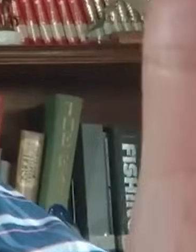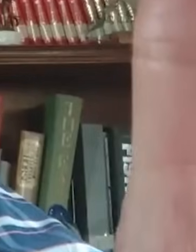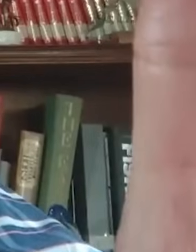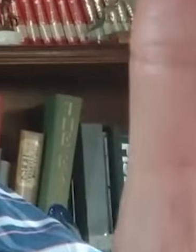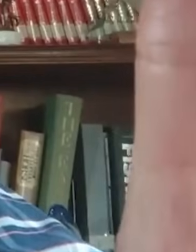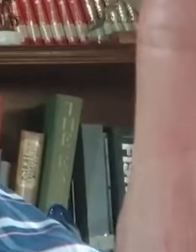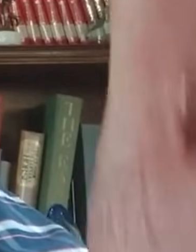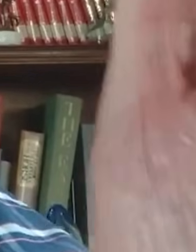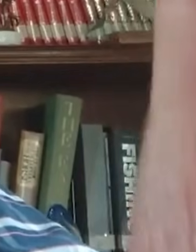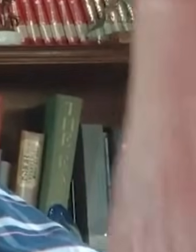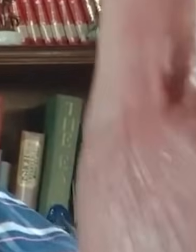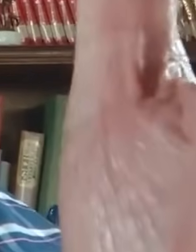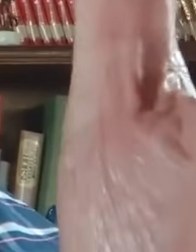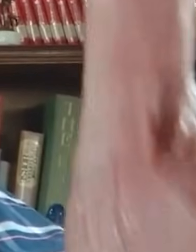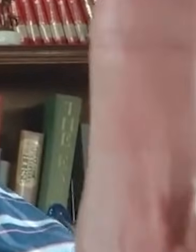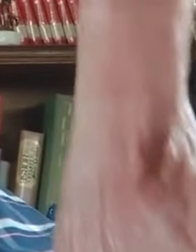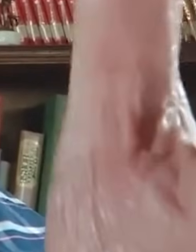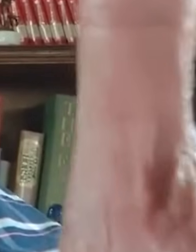por México,